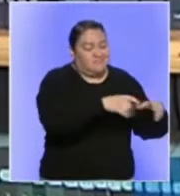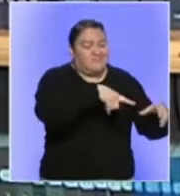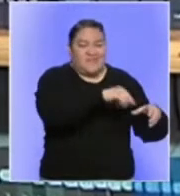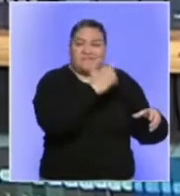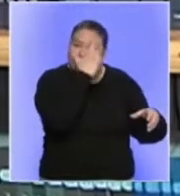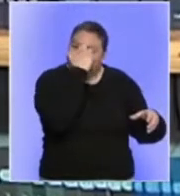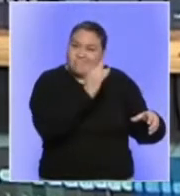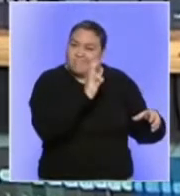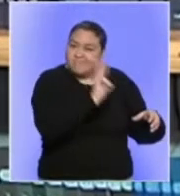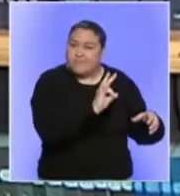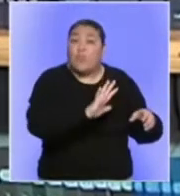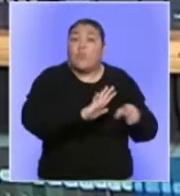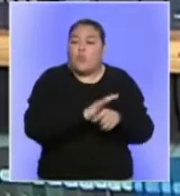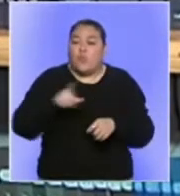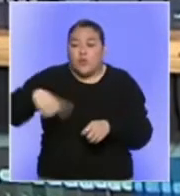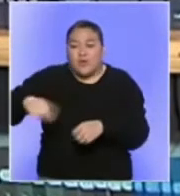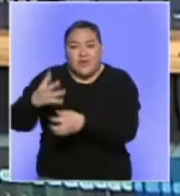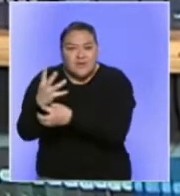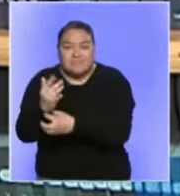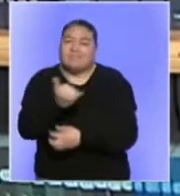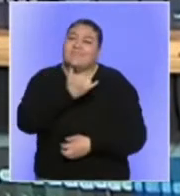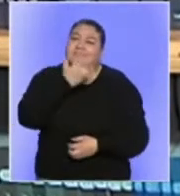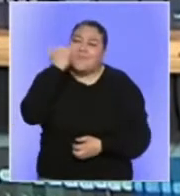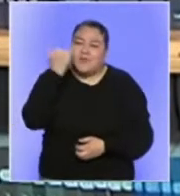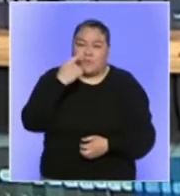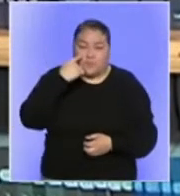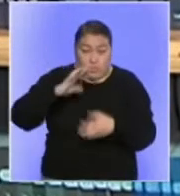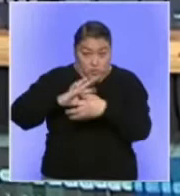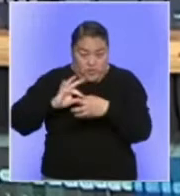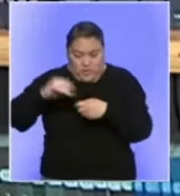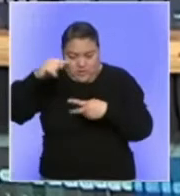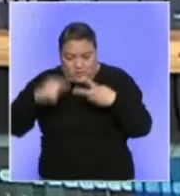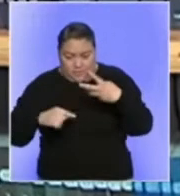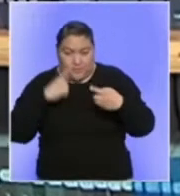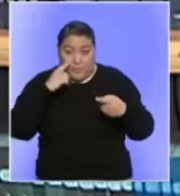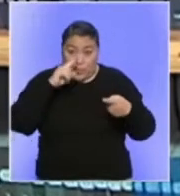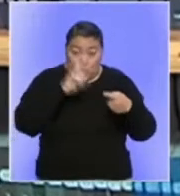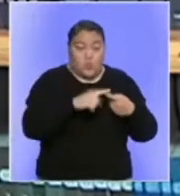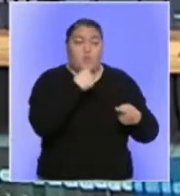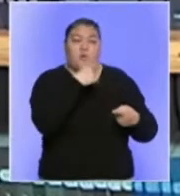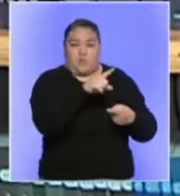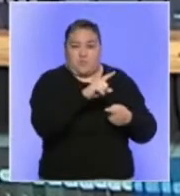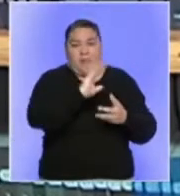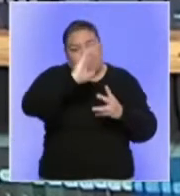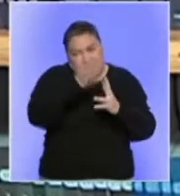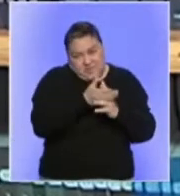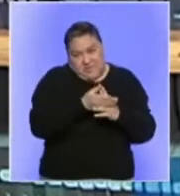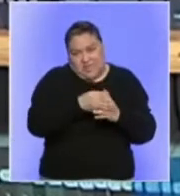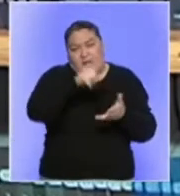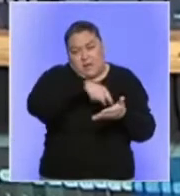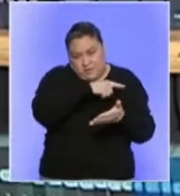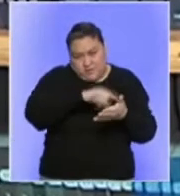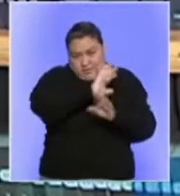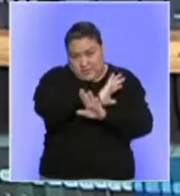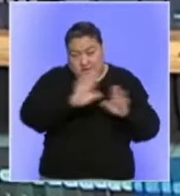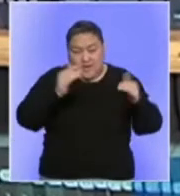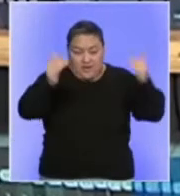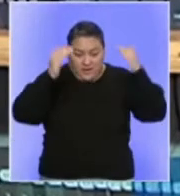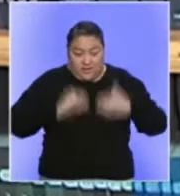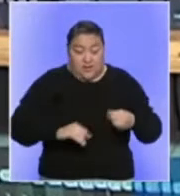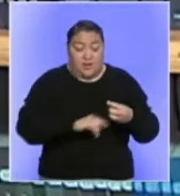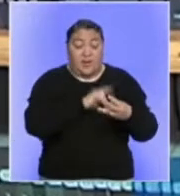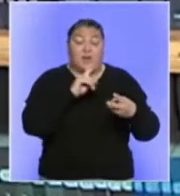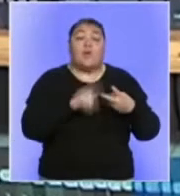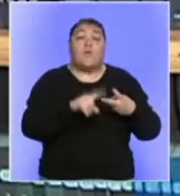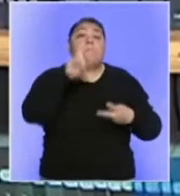resultan inoperantes los agravios relativos a 1 el sobreseimiento parcial de la demanda y 2 el señalamiento de que la responsable